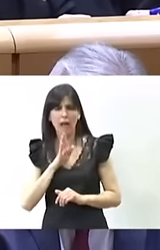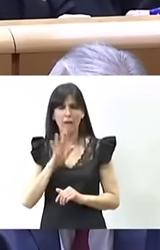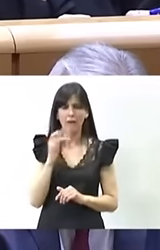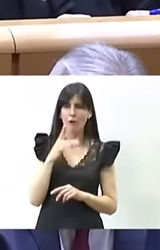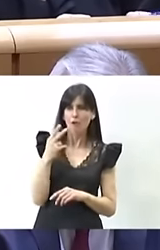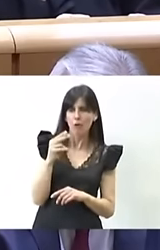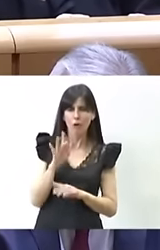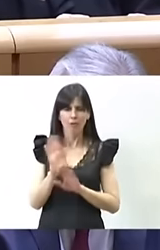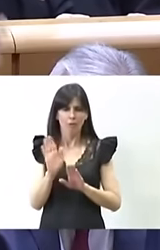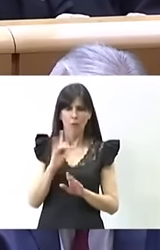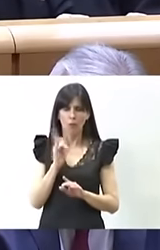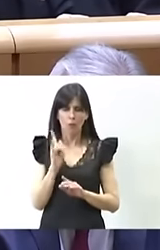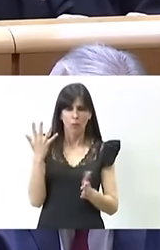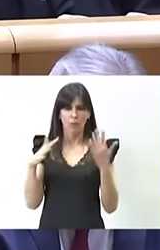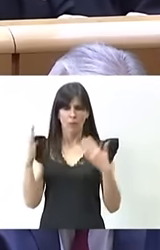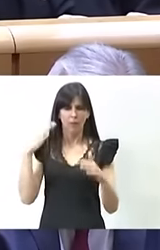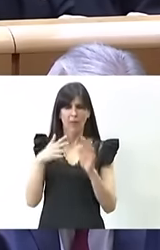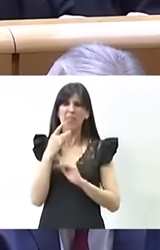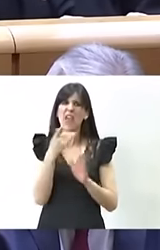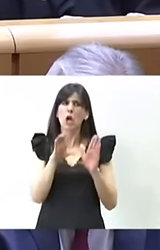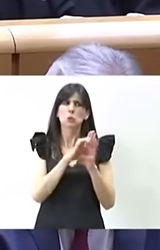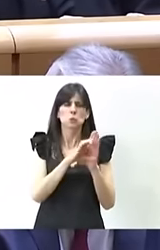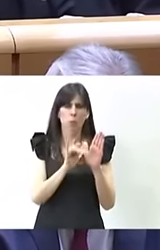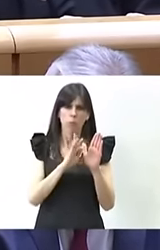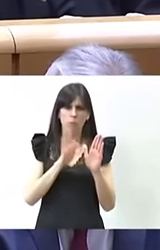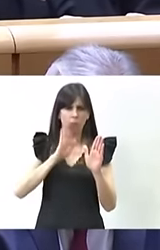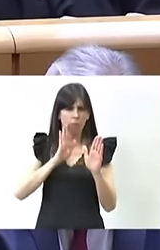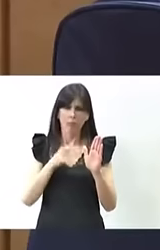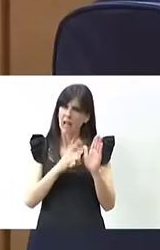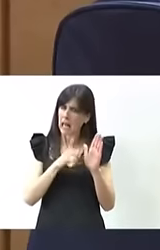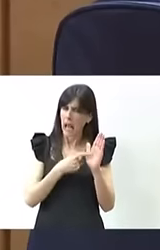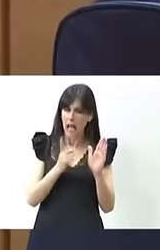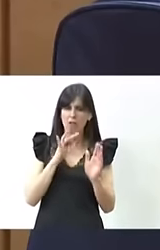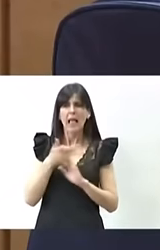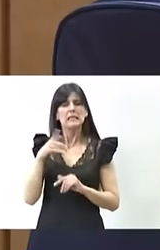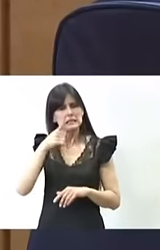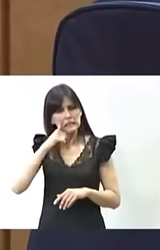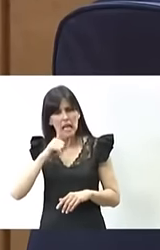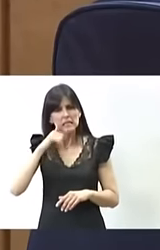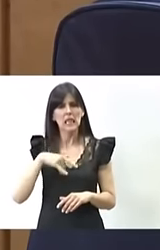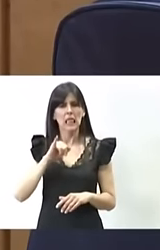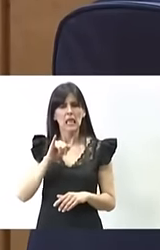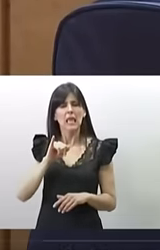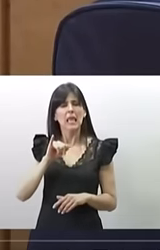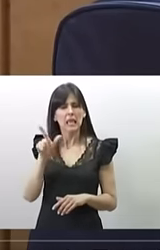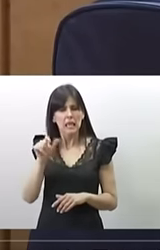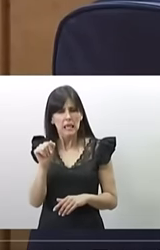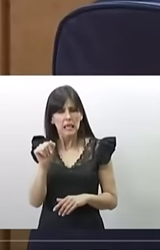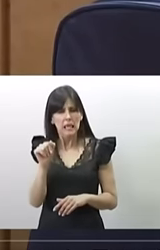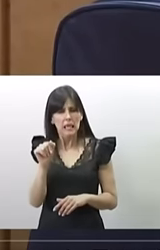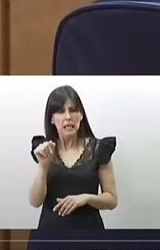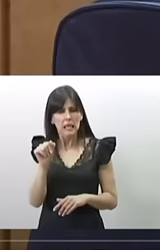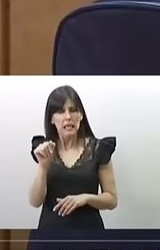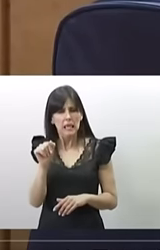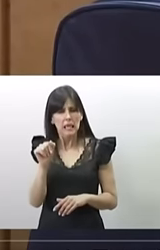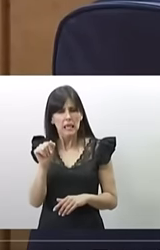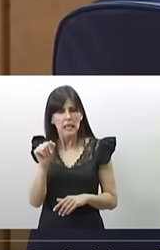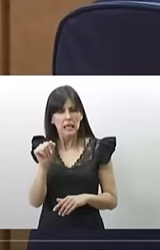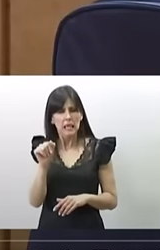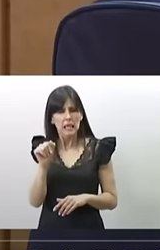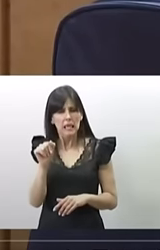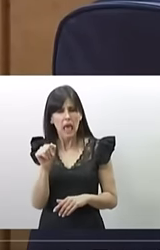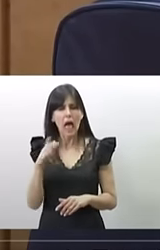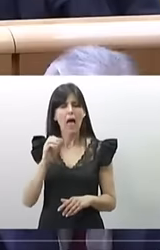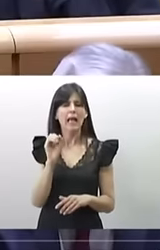la negaron y aseguraron su inconstitucionalidad. Lo dijo Sánchez, Illa, Carmen Calvo, todos cambiaron de opinión. Todo ello para... Aquí